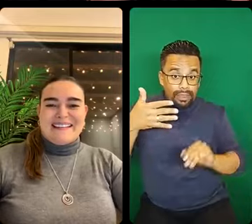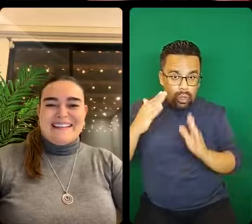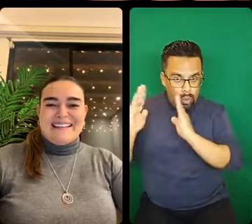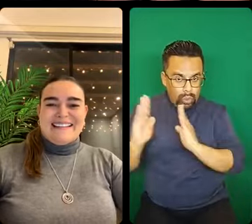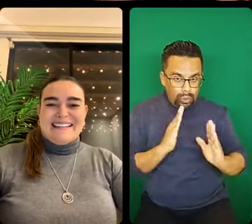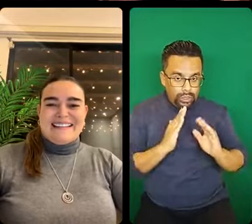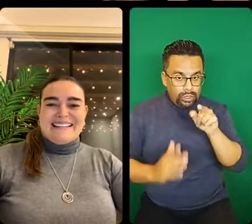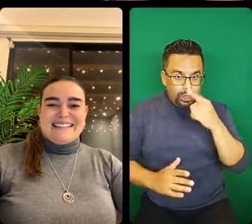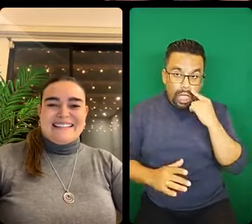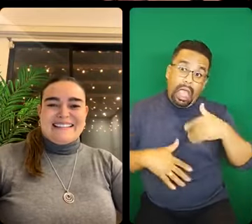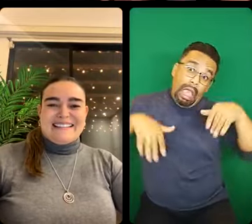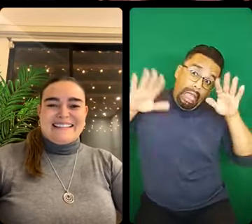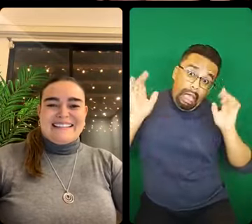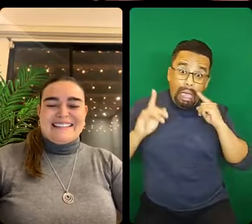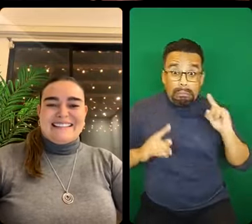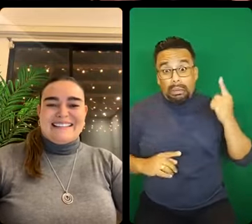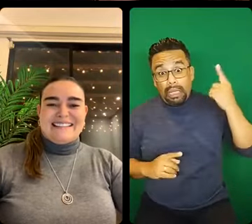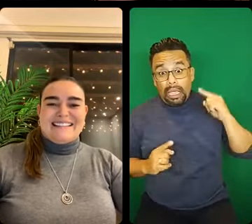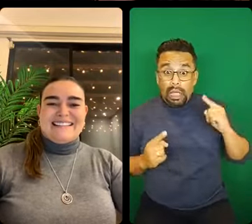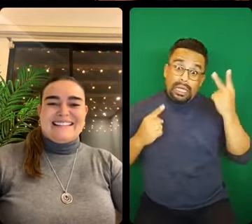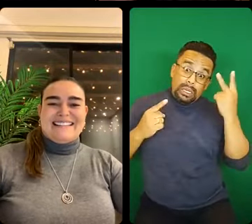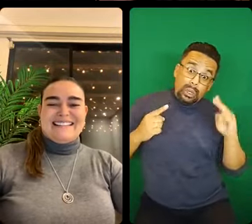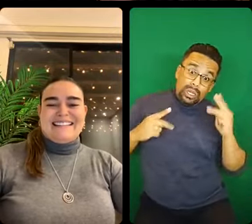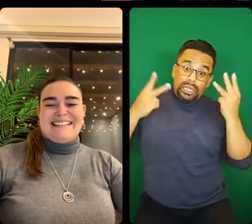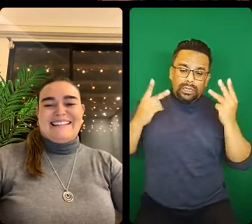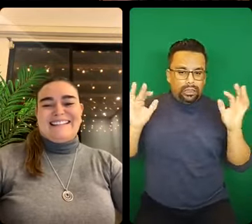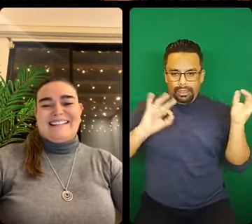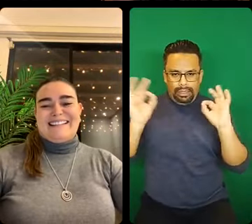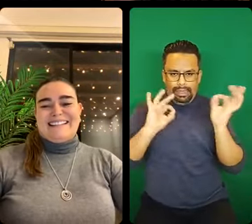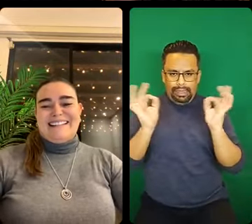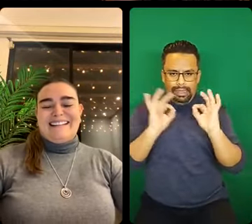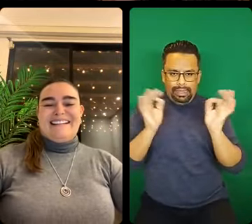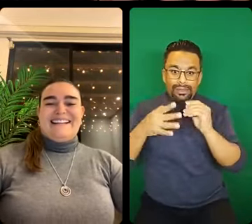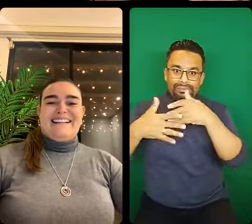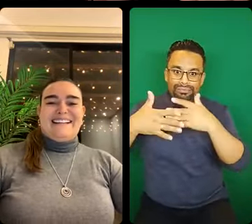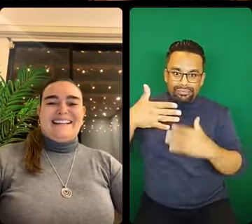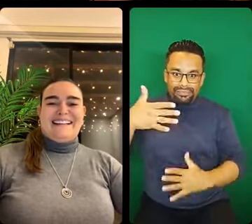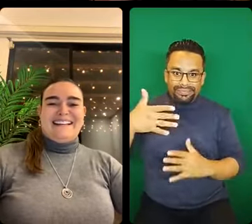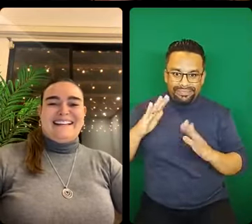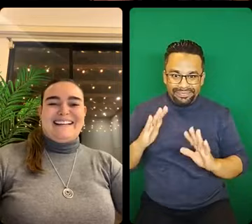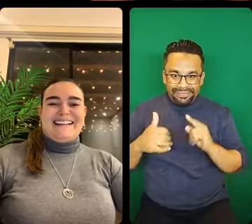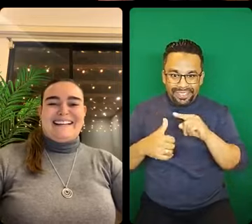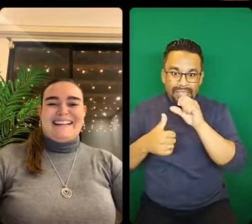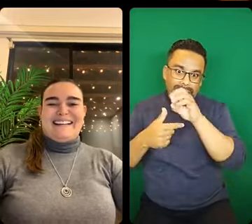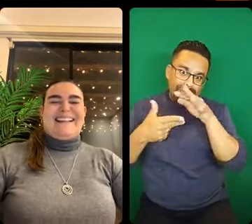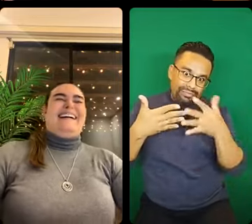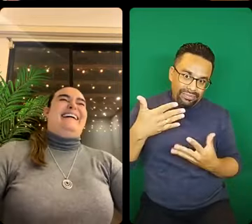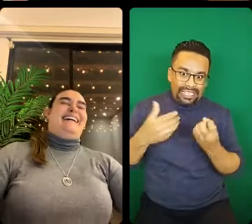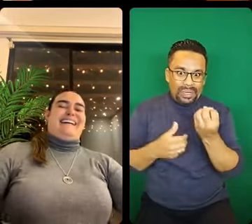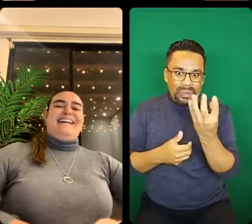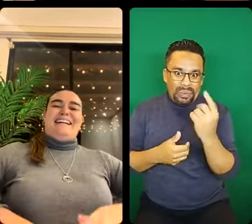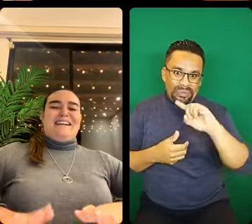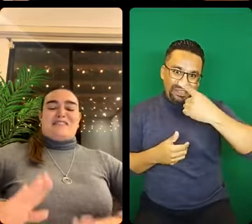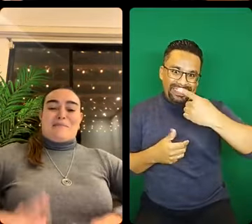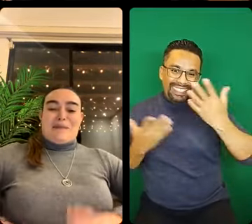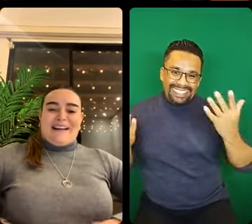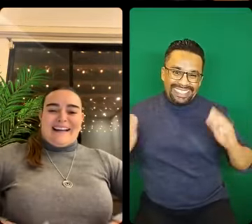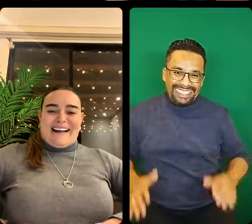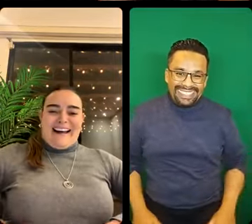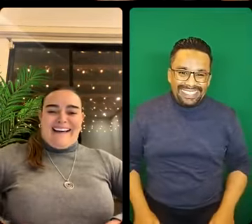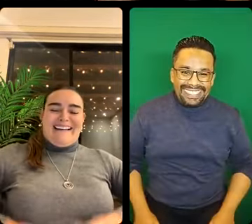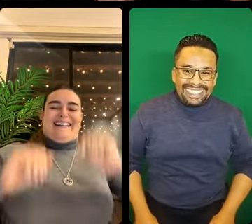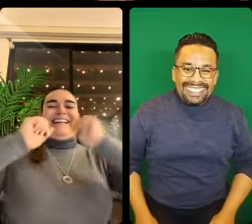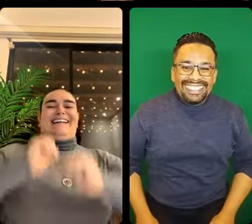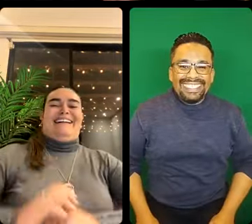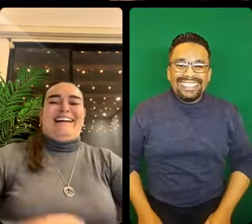creer que es que quedaron de primeras o de segundas, nada. Todo es en orden alfabético y estos que arrancan con números van de primeras. Vamos a poner